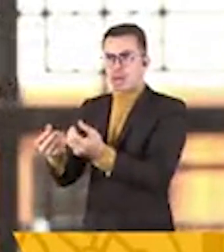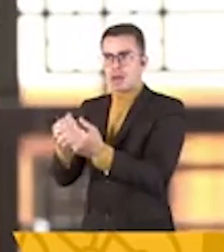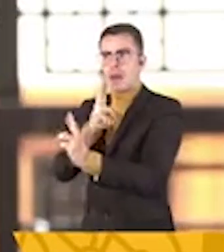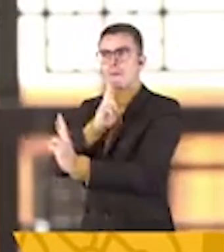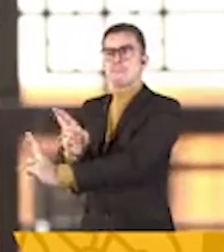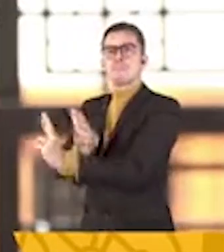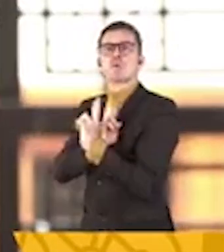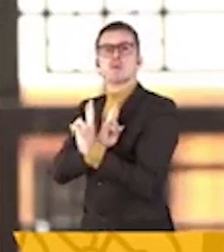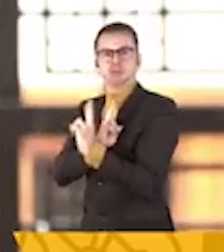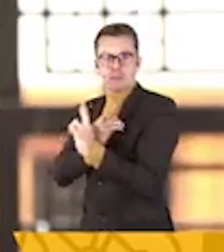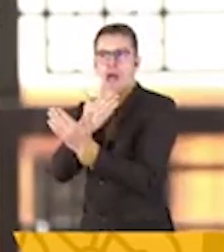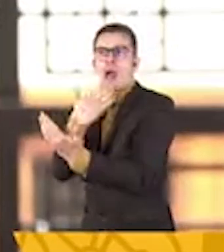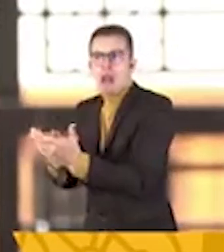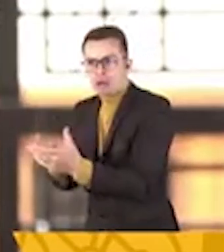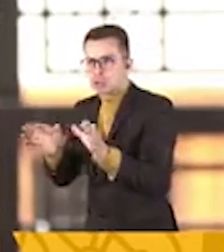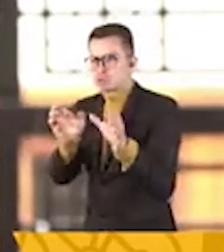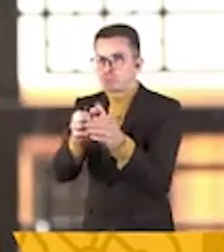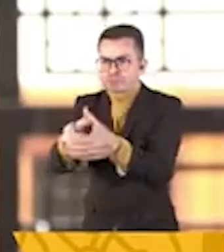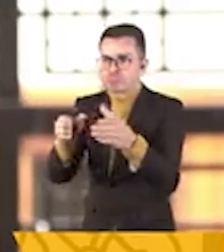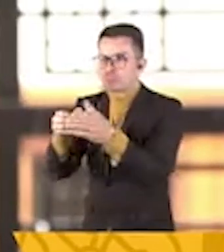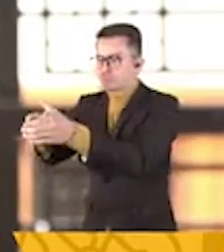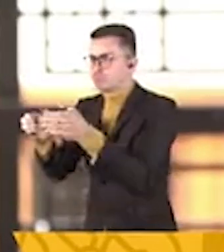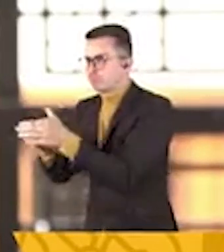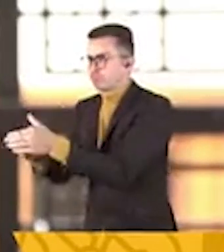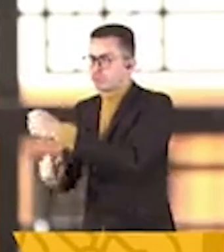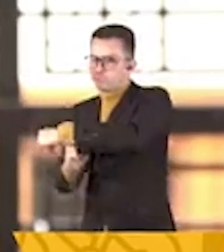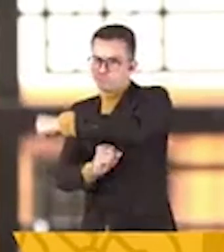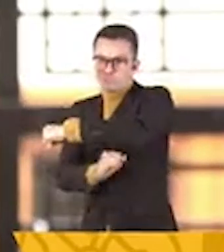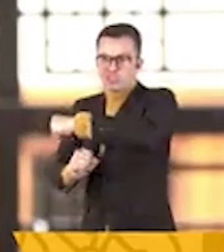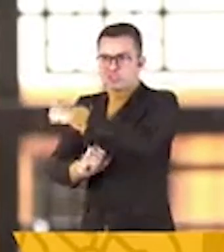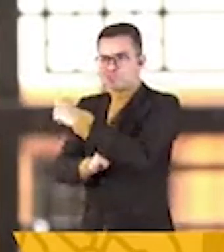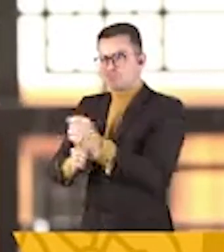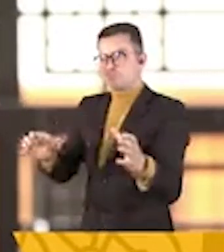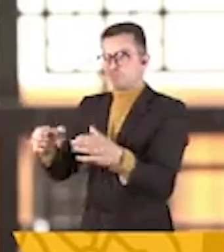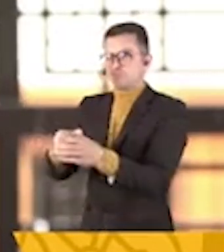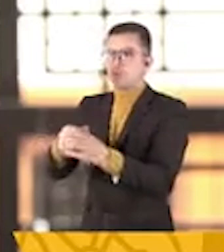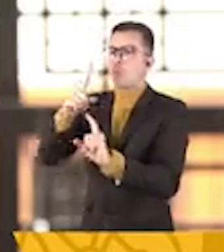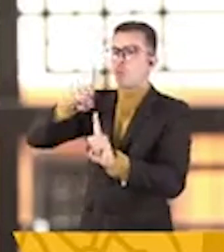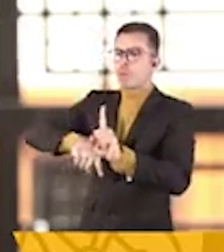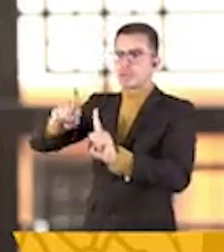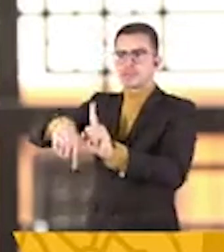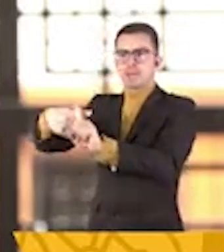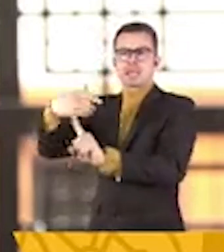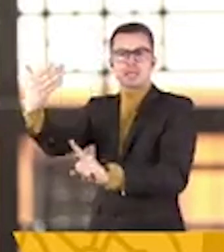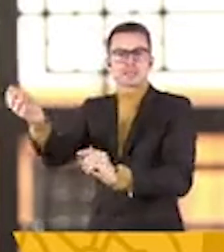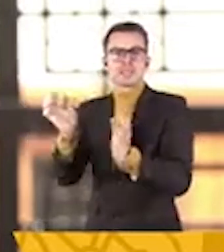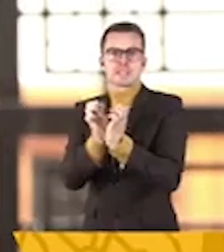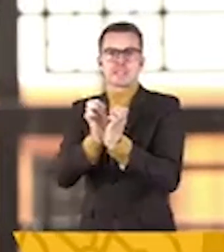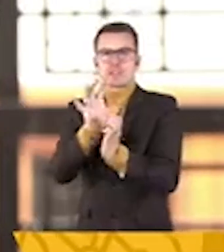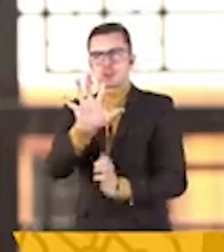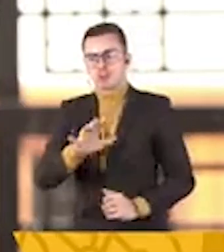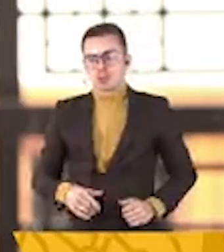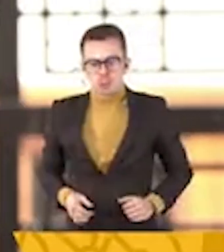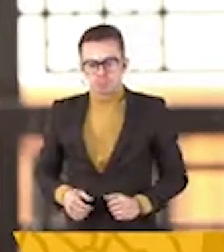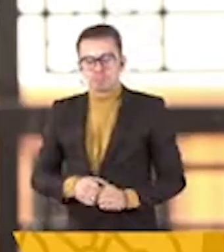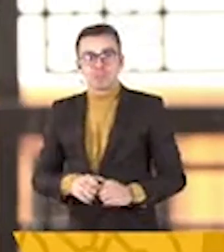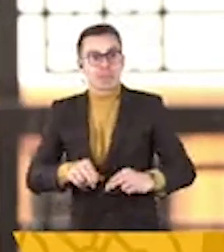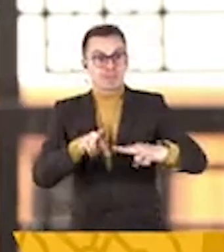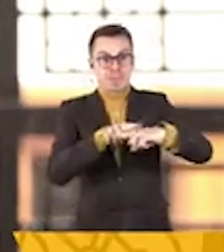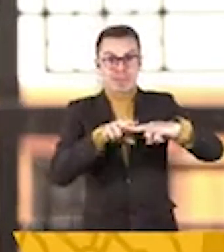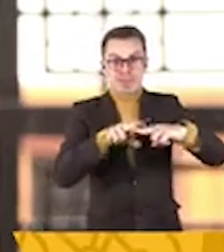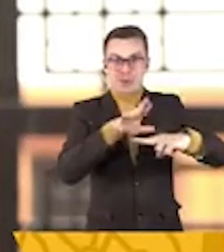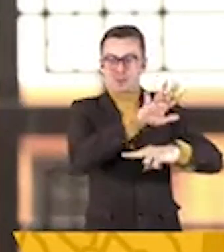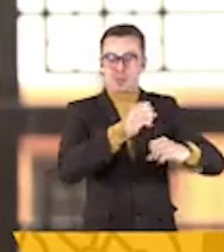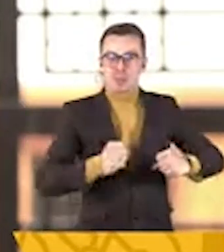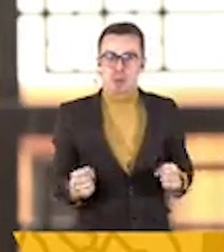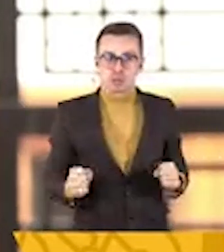semanas para reforzar sus equipos técnicos y para poder cumplir con el nuevo plazo establecido. El metro de Bogotá no se para, el